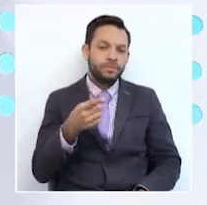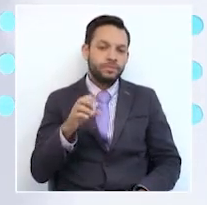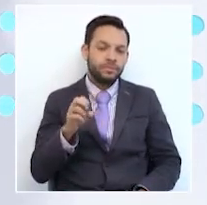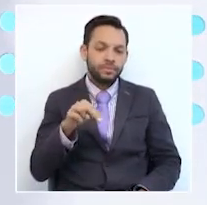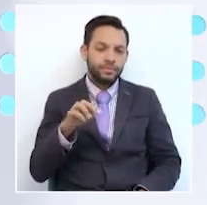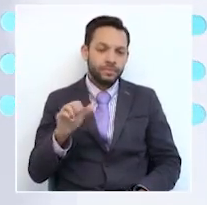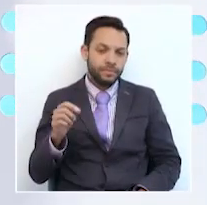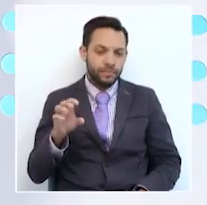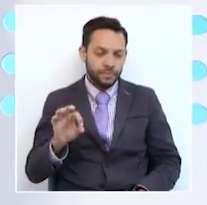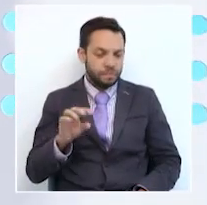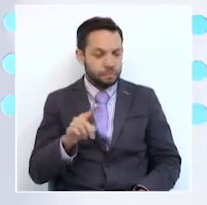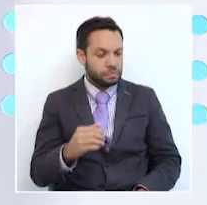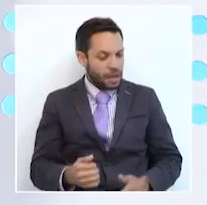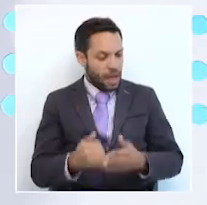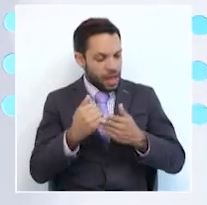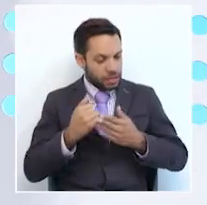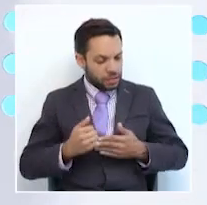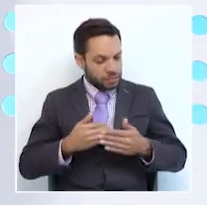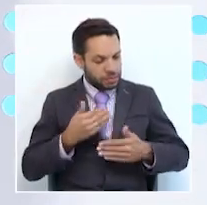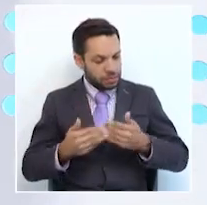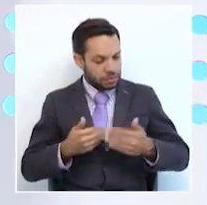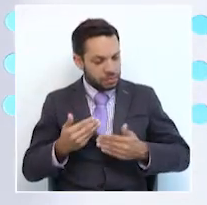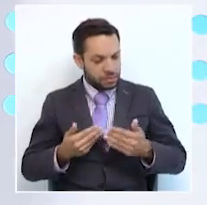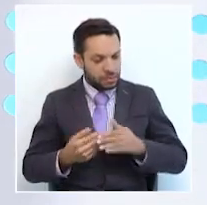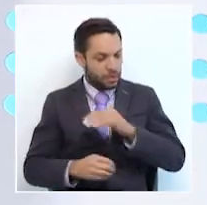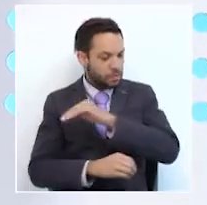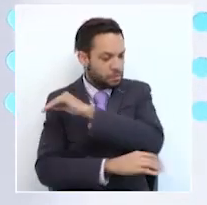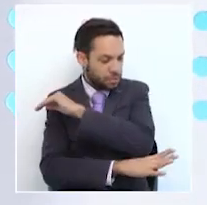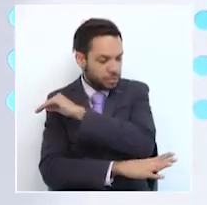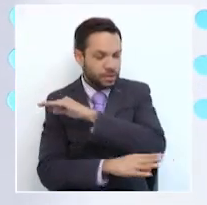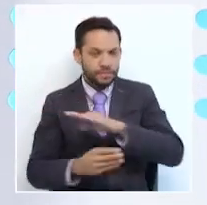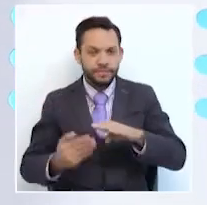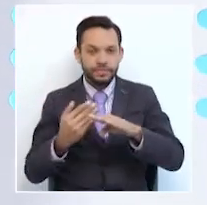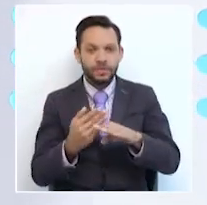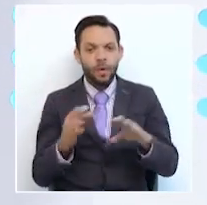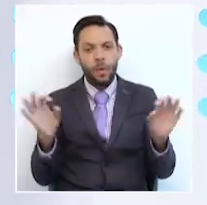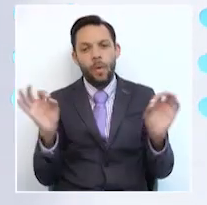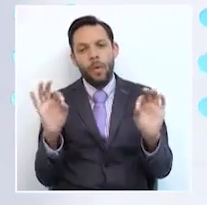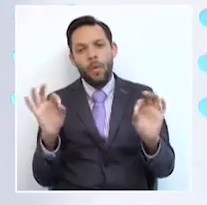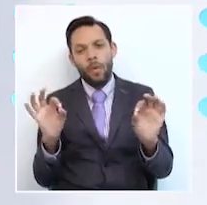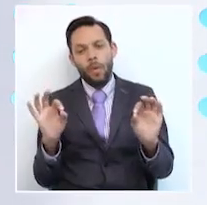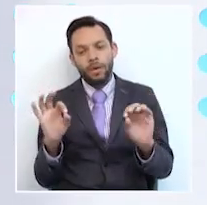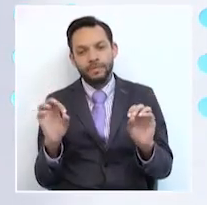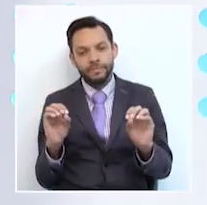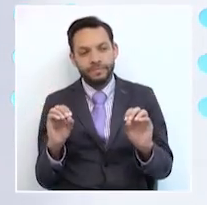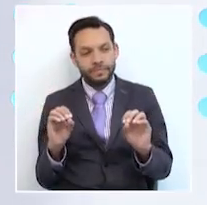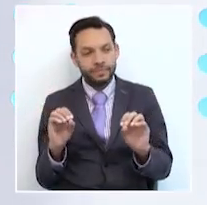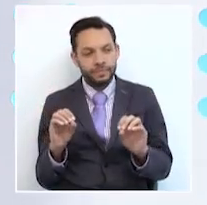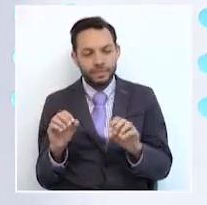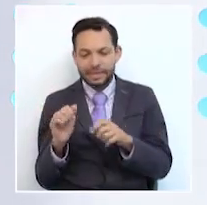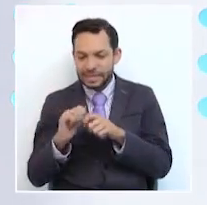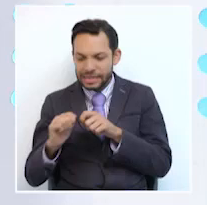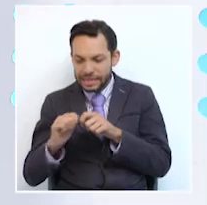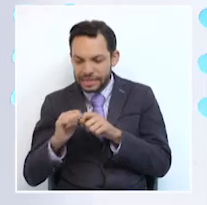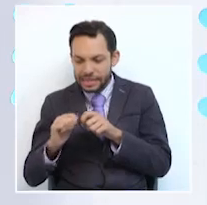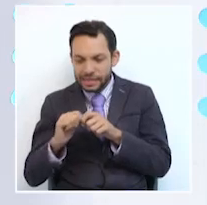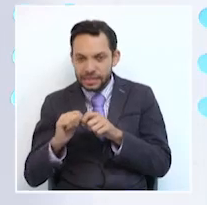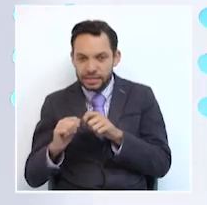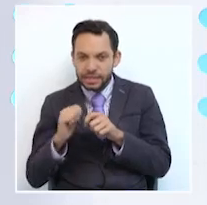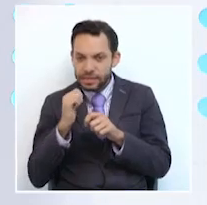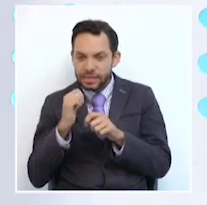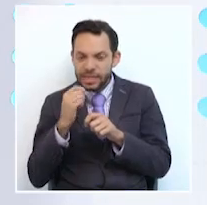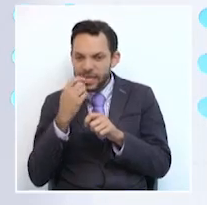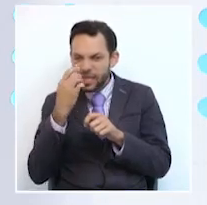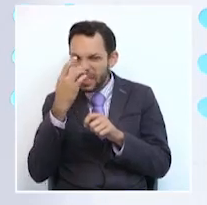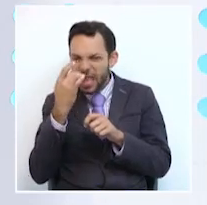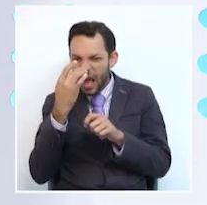y eso ayuda a disminuir la producción de gases o tomar un poquito de carbón los raspa en carbón con agüita de ruibarbo